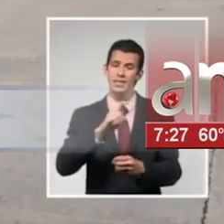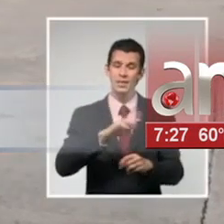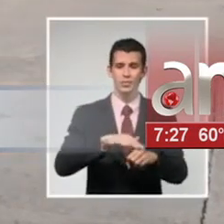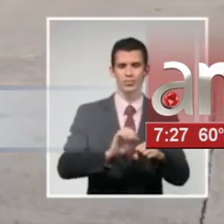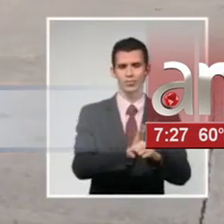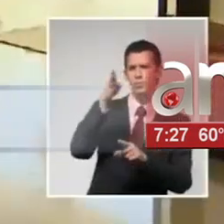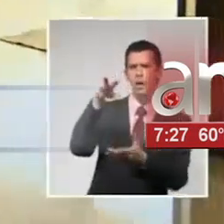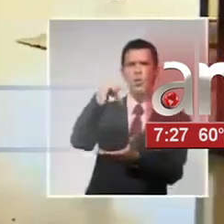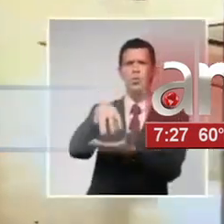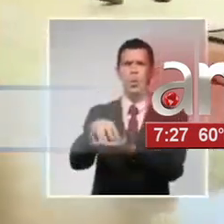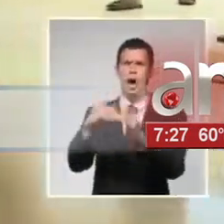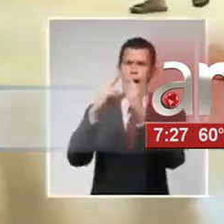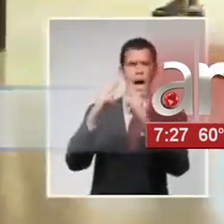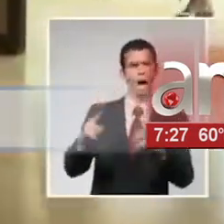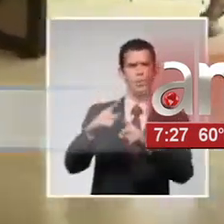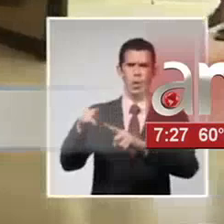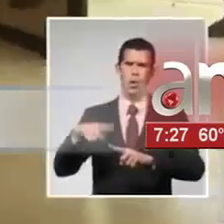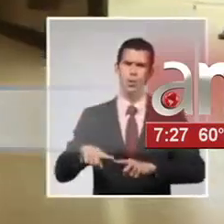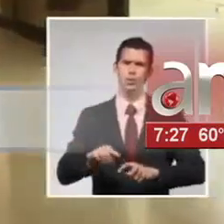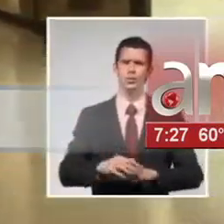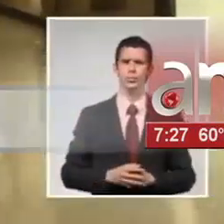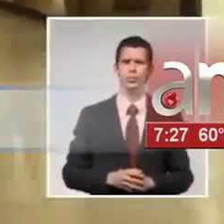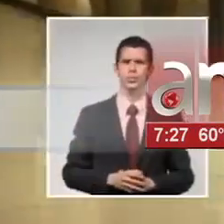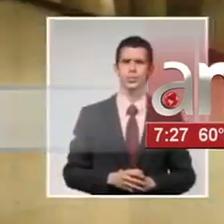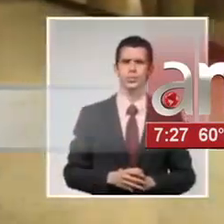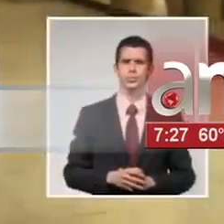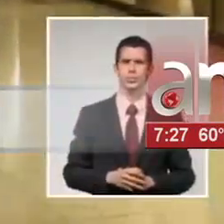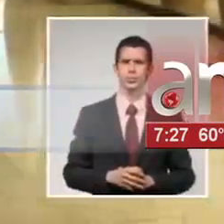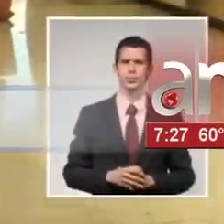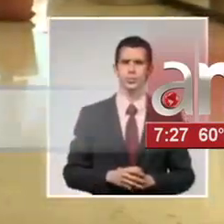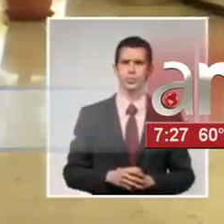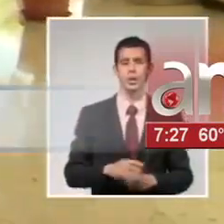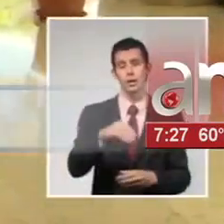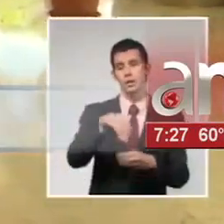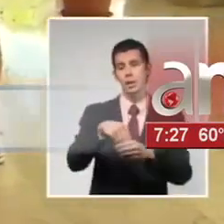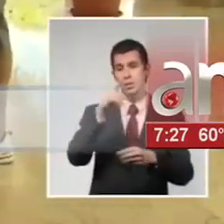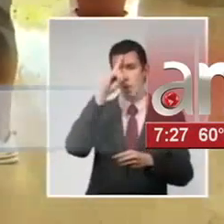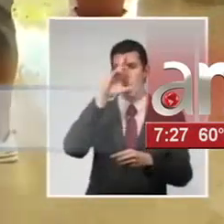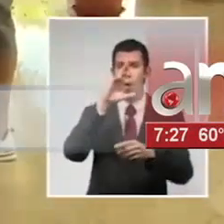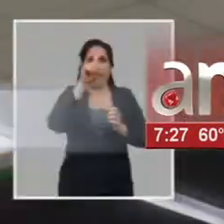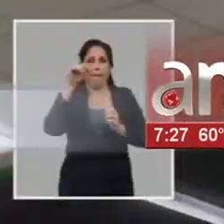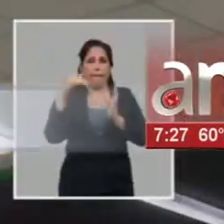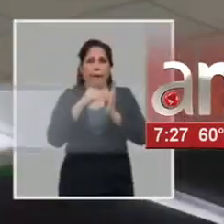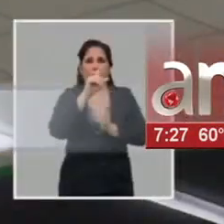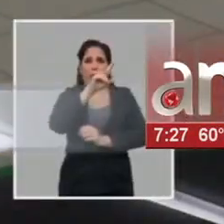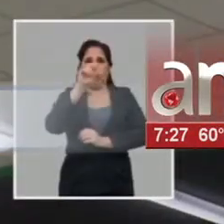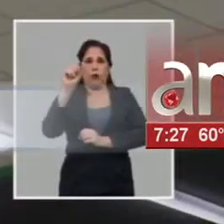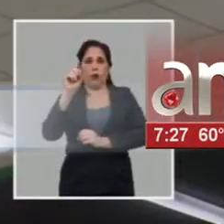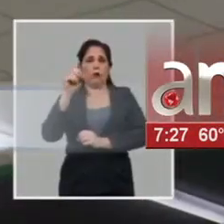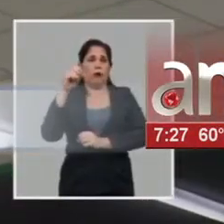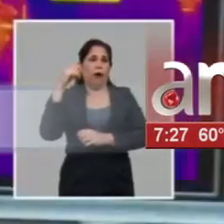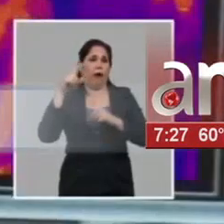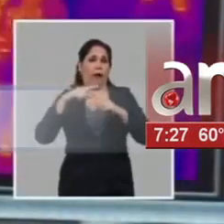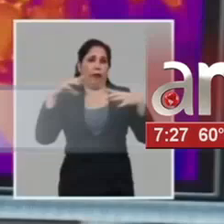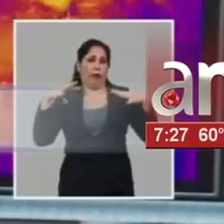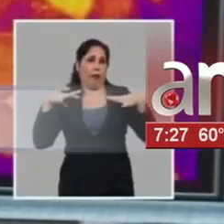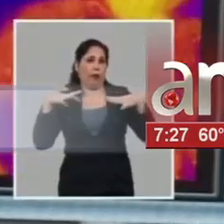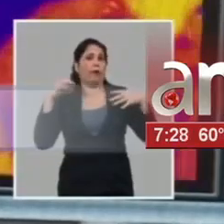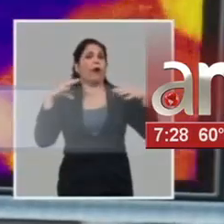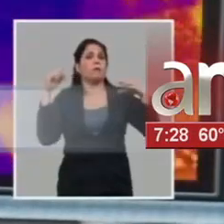segundo examen de kobe 19 a los viajeros que arriben a la isla a partir del 6 de febrero y deseen prorrogar su